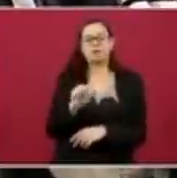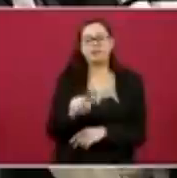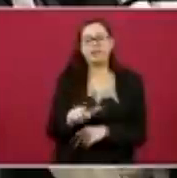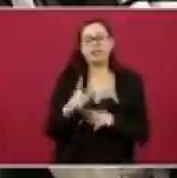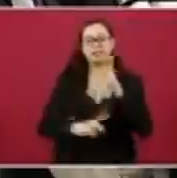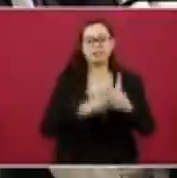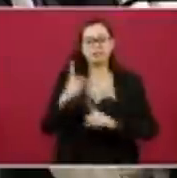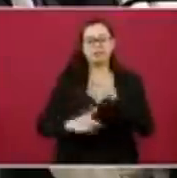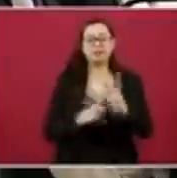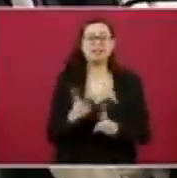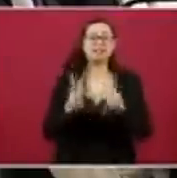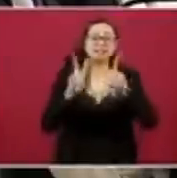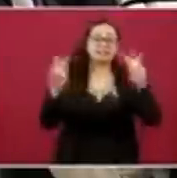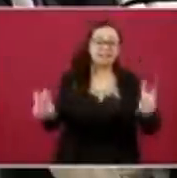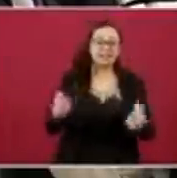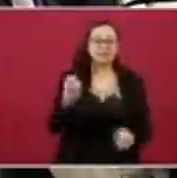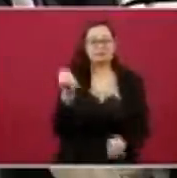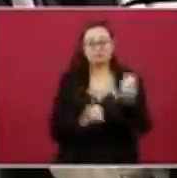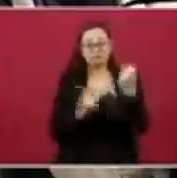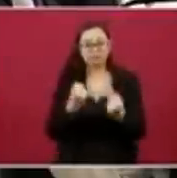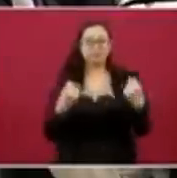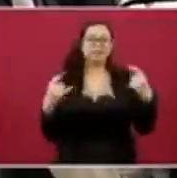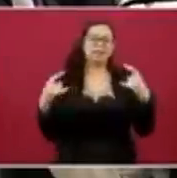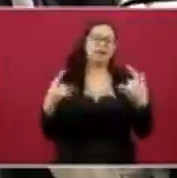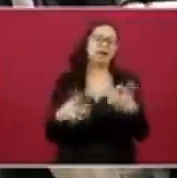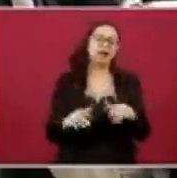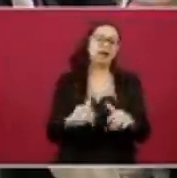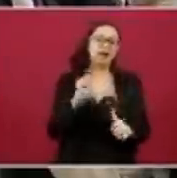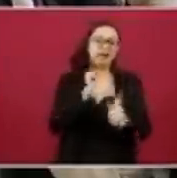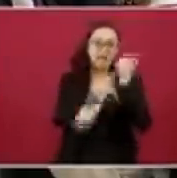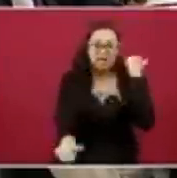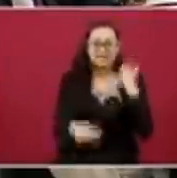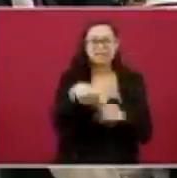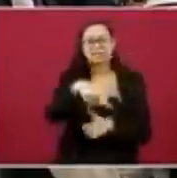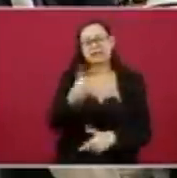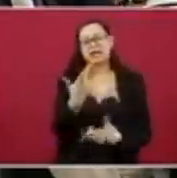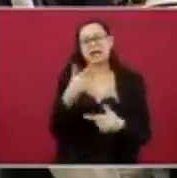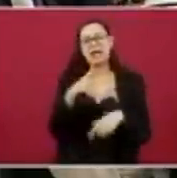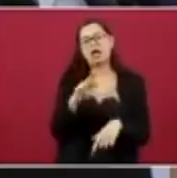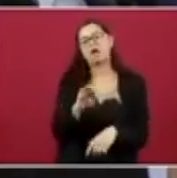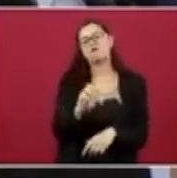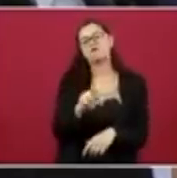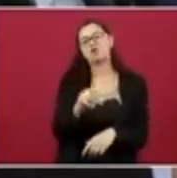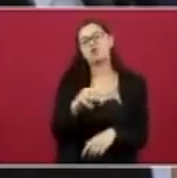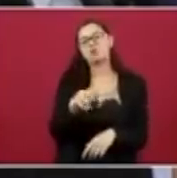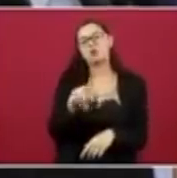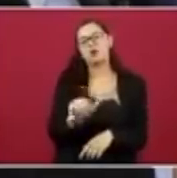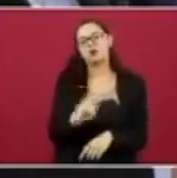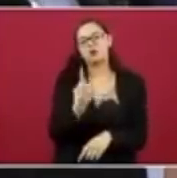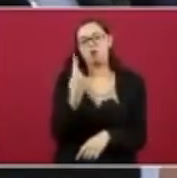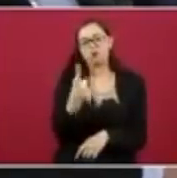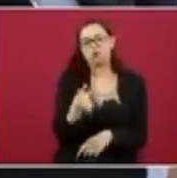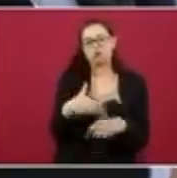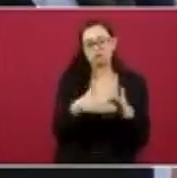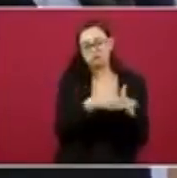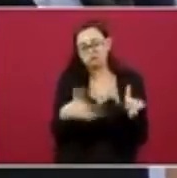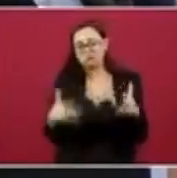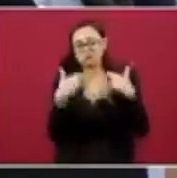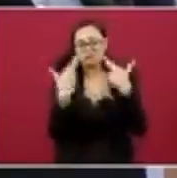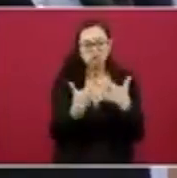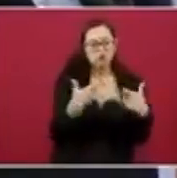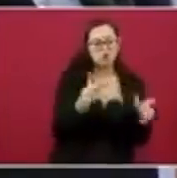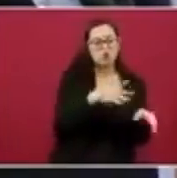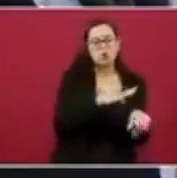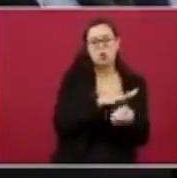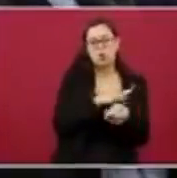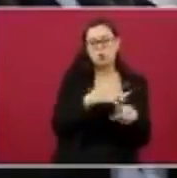ya acerca de la renovación del contrato. Todavía no hay ninguna información acerca de reuniones y sabemos que el plazo límite es